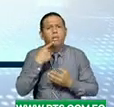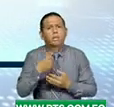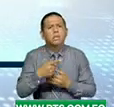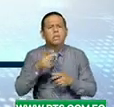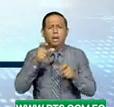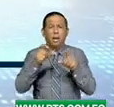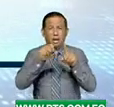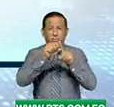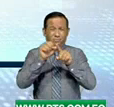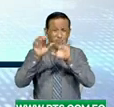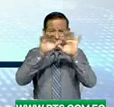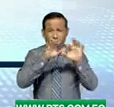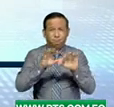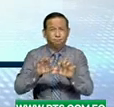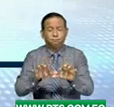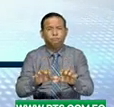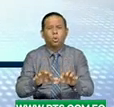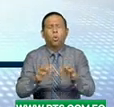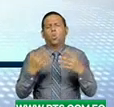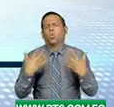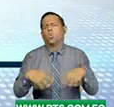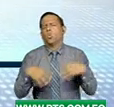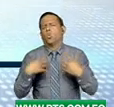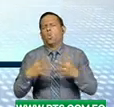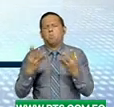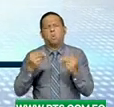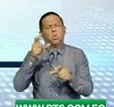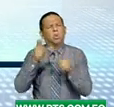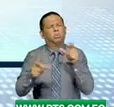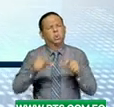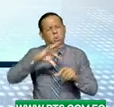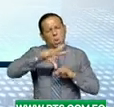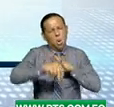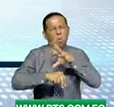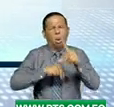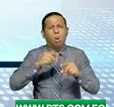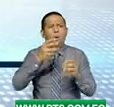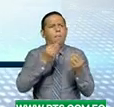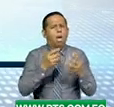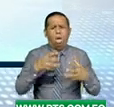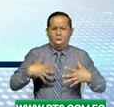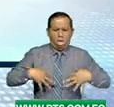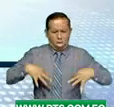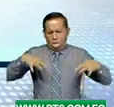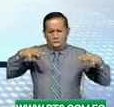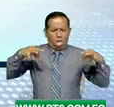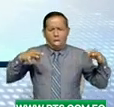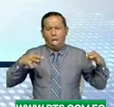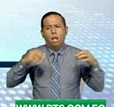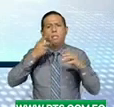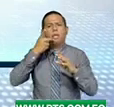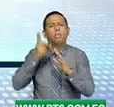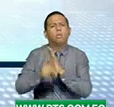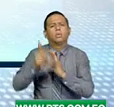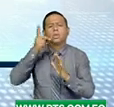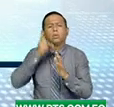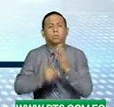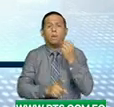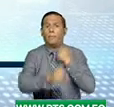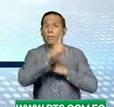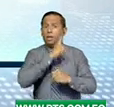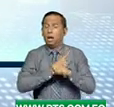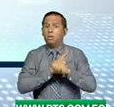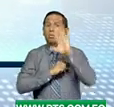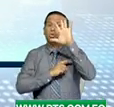por medios electrónicos es uno de los ilícitos que más se denuncian. En el año 2021 se receptaron